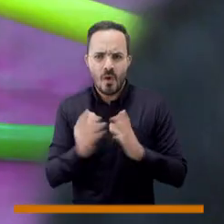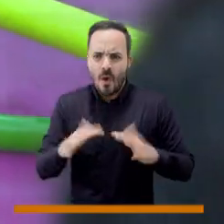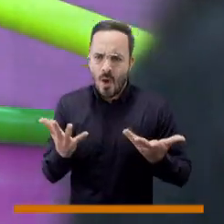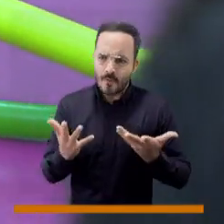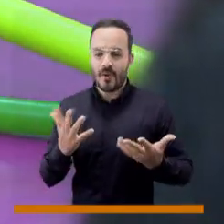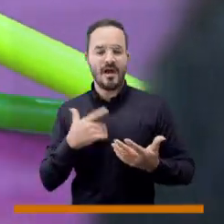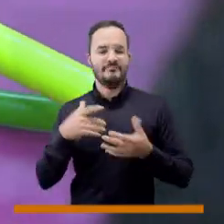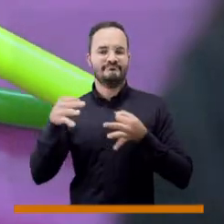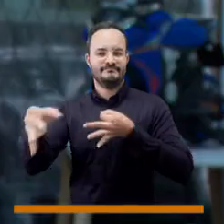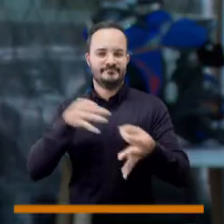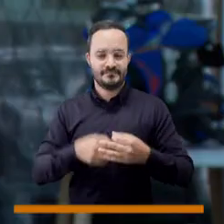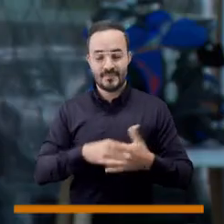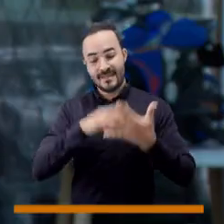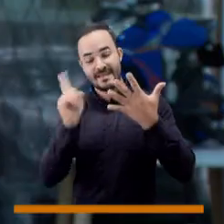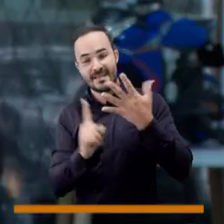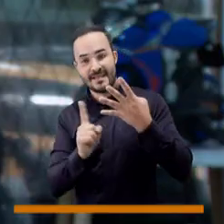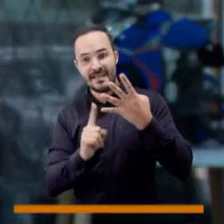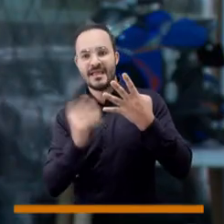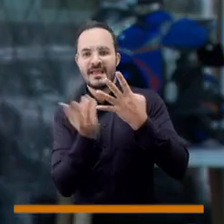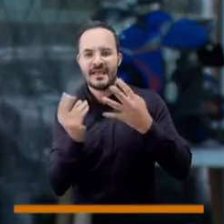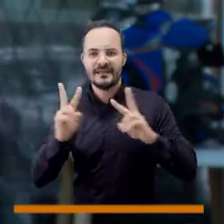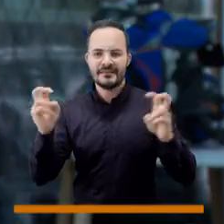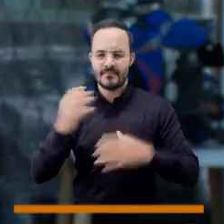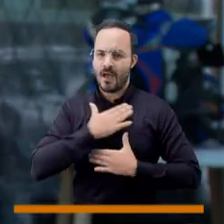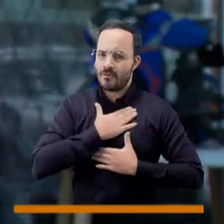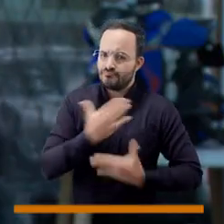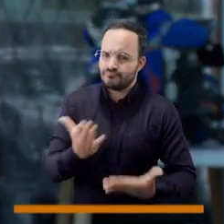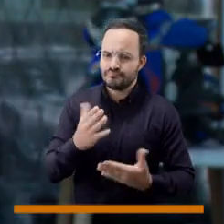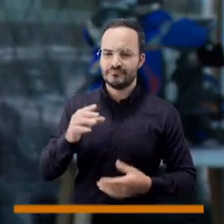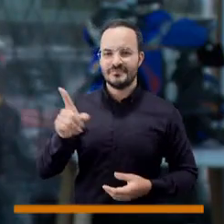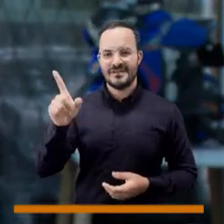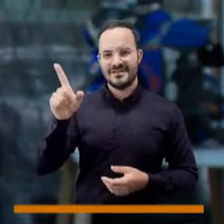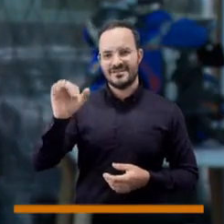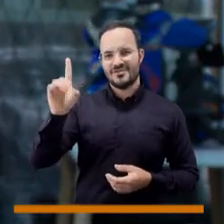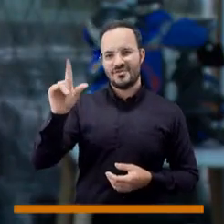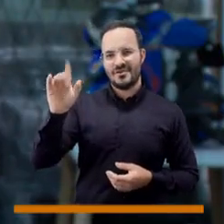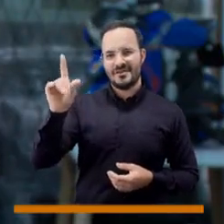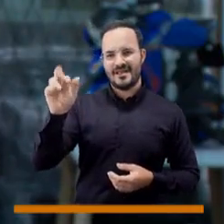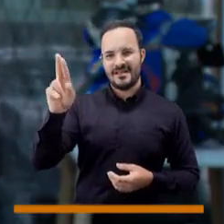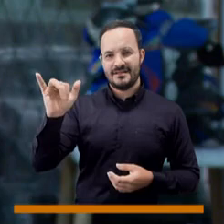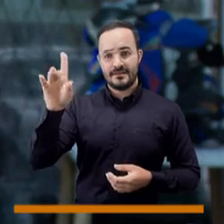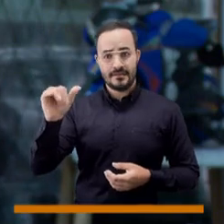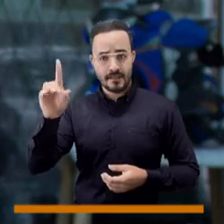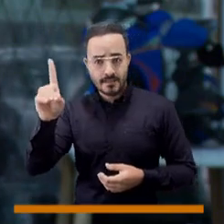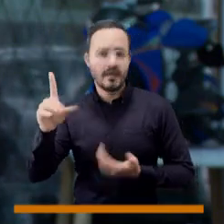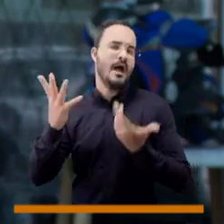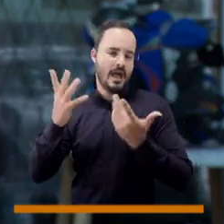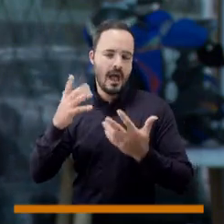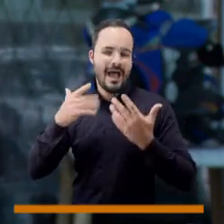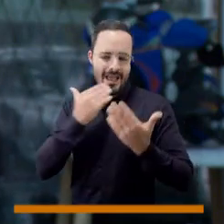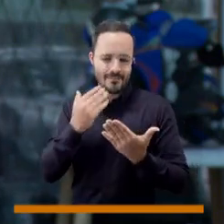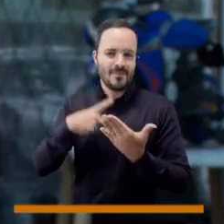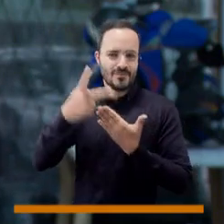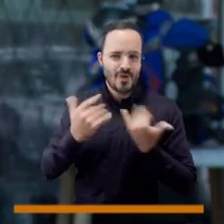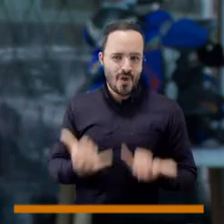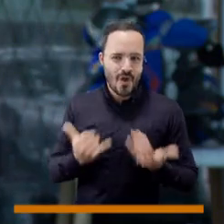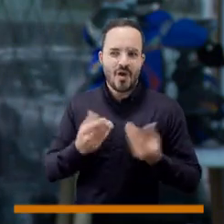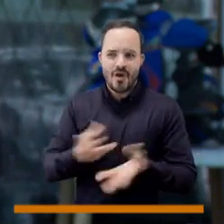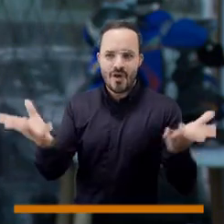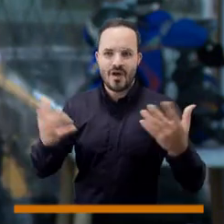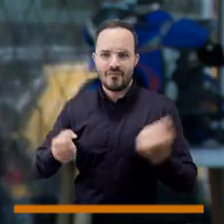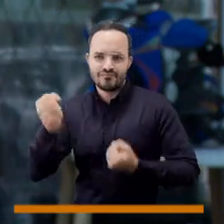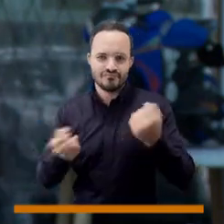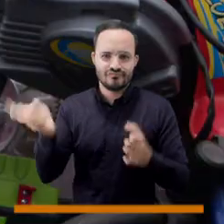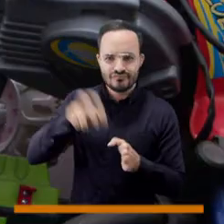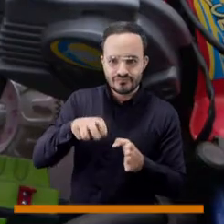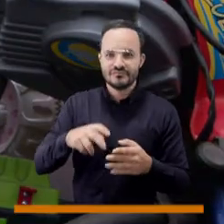incluirlos. Y tenemos la cuarta unidad, que es la del Fondo de Solidaridad, que es la que lidera Go Baby Go, es la que convoca todas estas voluntades y hace posible